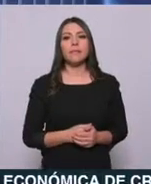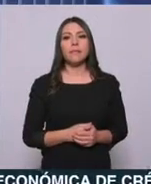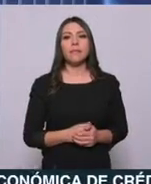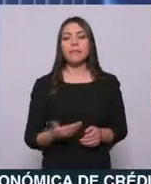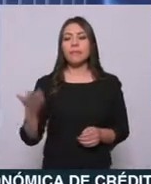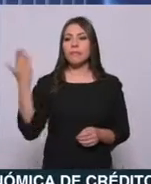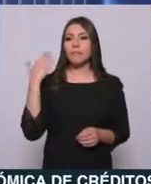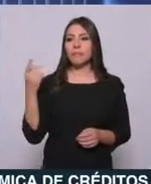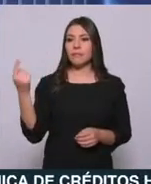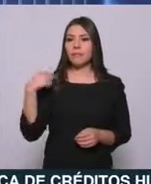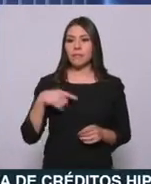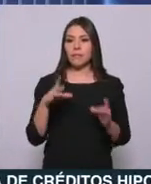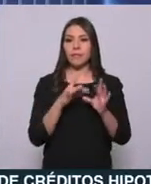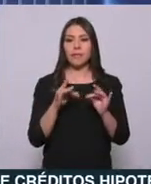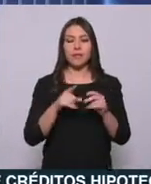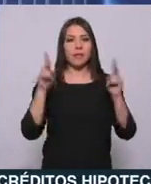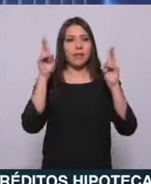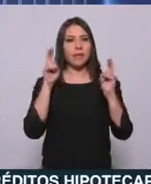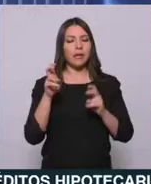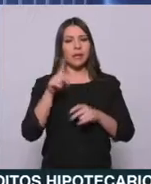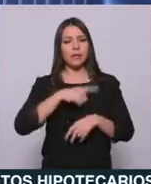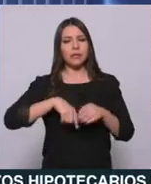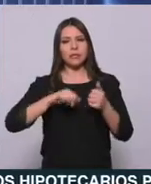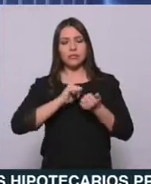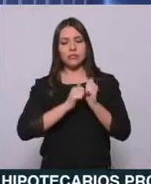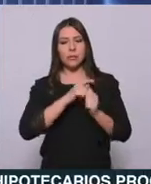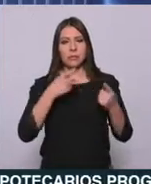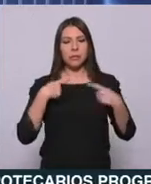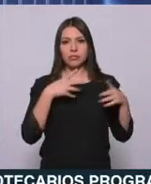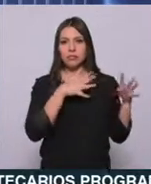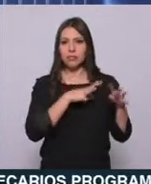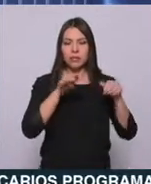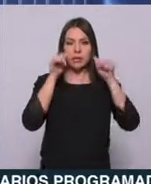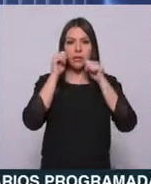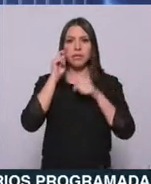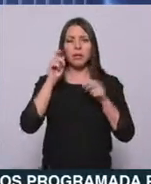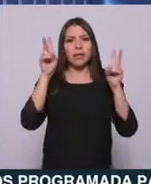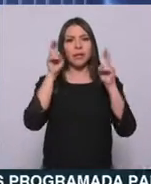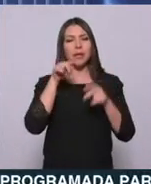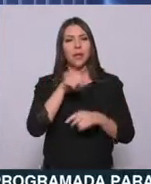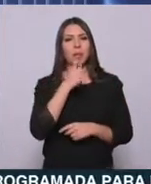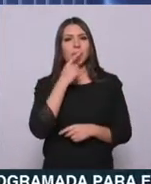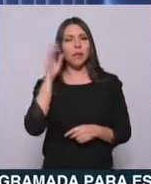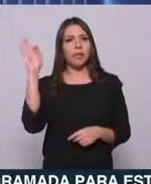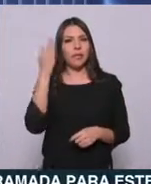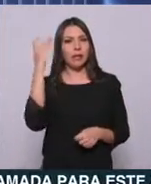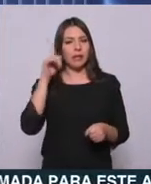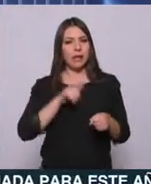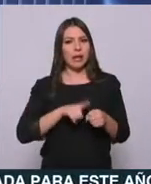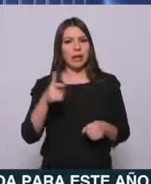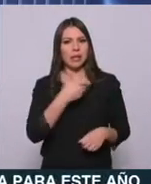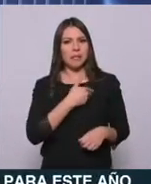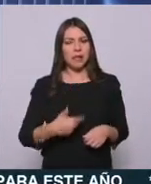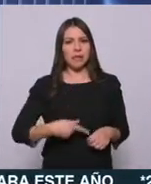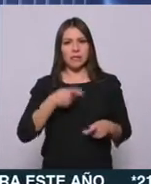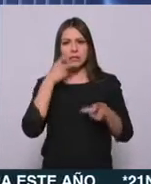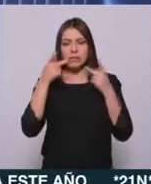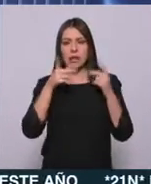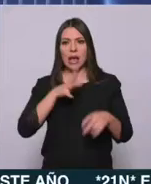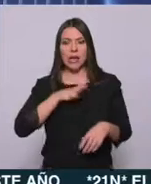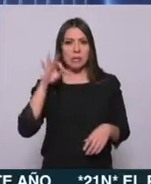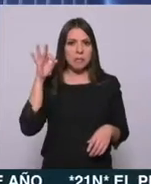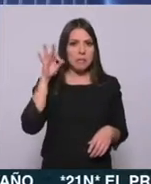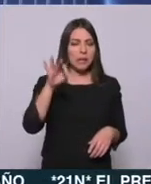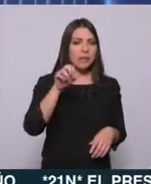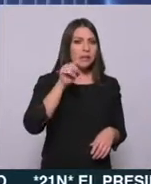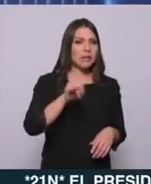y el tema prácticamente que ha traído la atención de todos los ciudadanos, el tema de la Policía Federal y lo que dice el presidente. ¿Hay mano negra, sí o no,